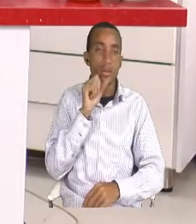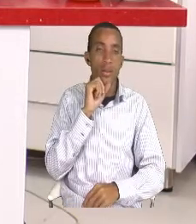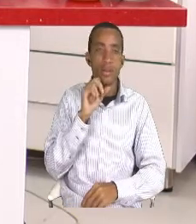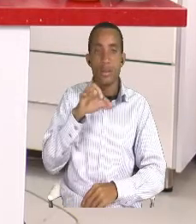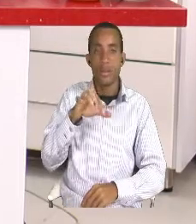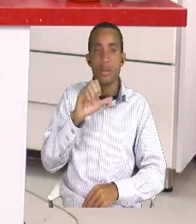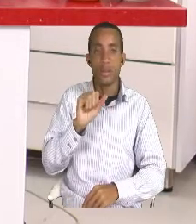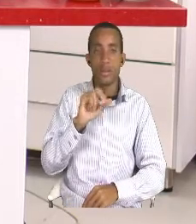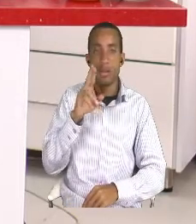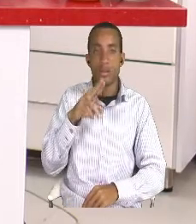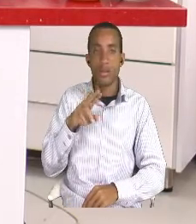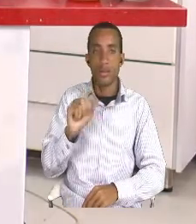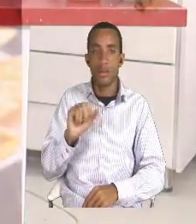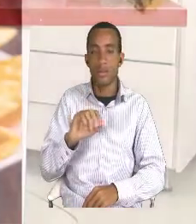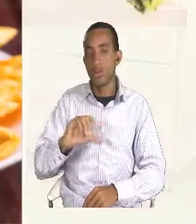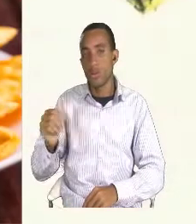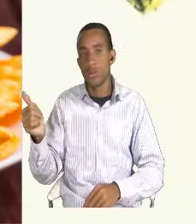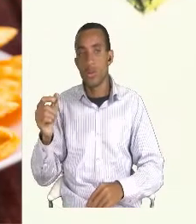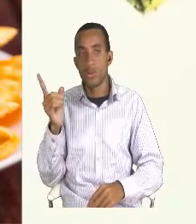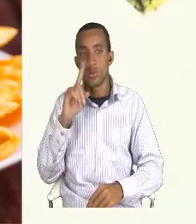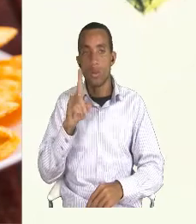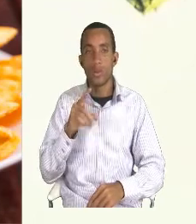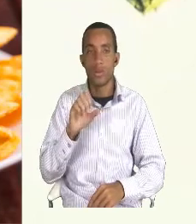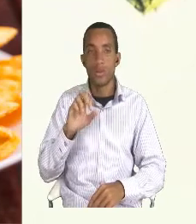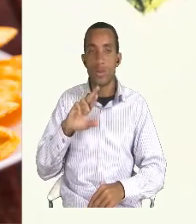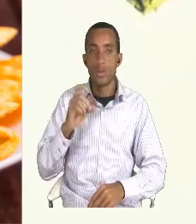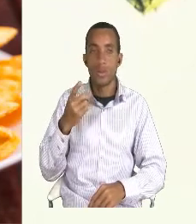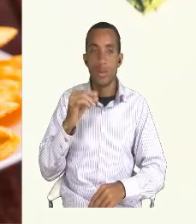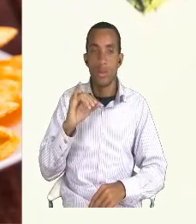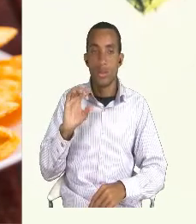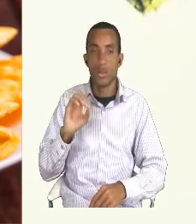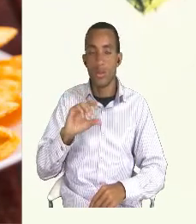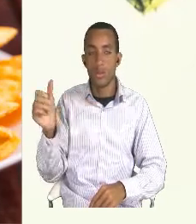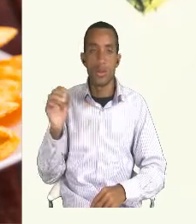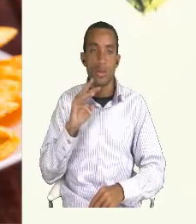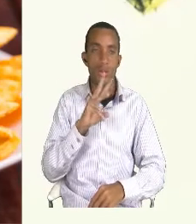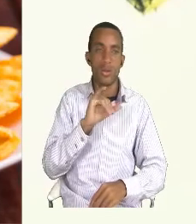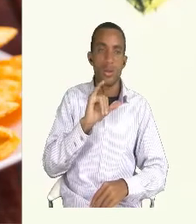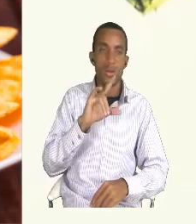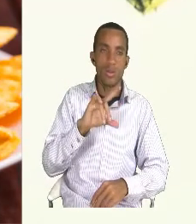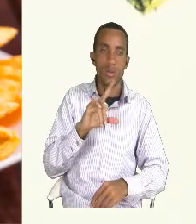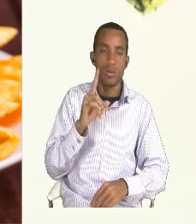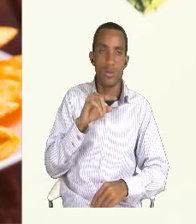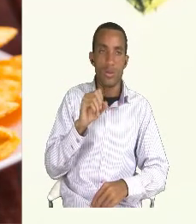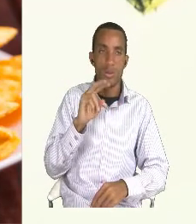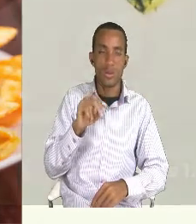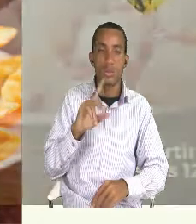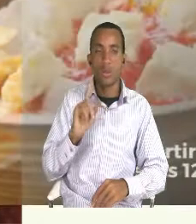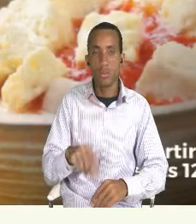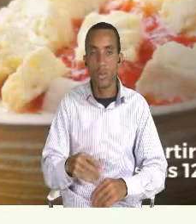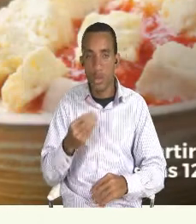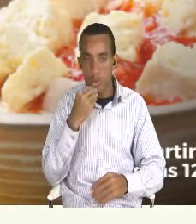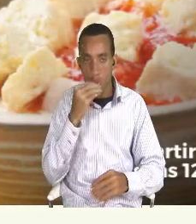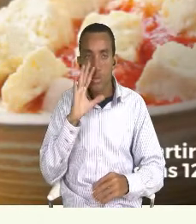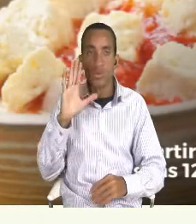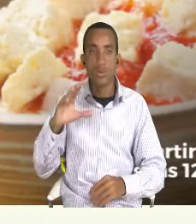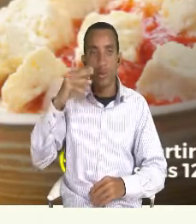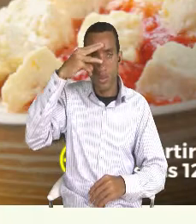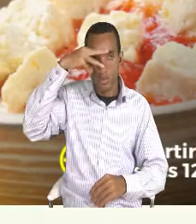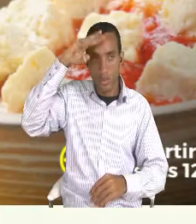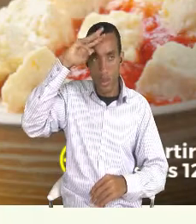Wilson, cualquiera de estos chicos les puede estar atendiendo y, por supuesto, brindándoles esos domingos de comida mexicana. También, además, hay comida